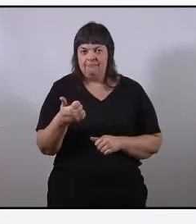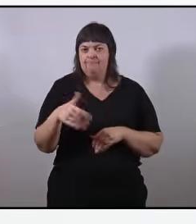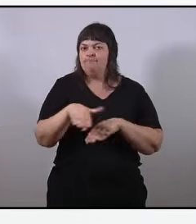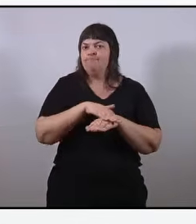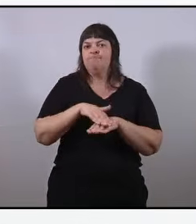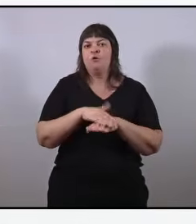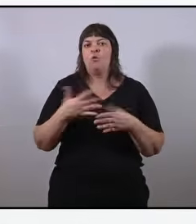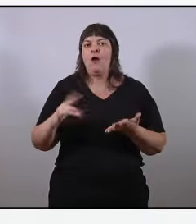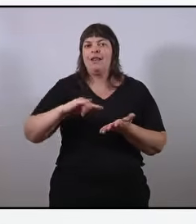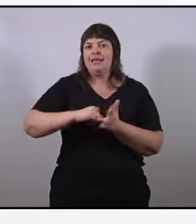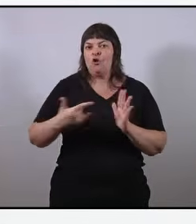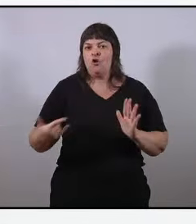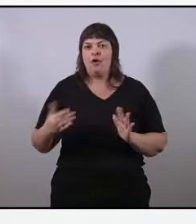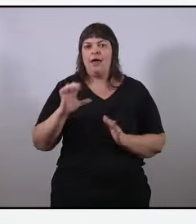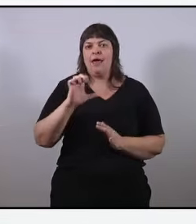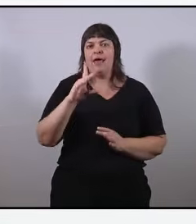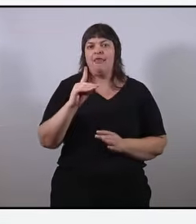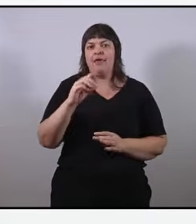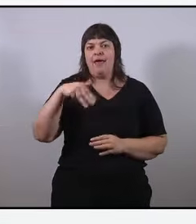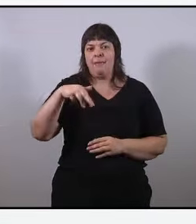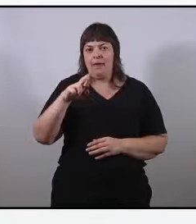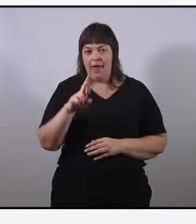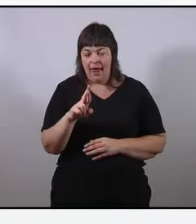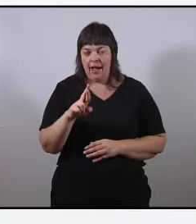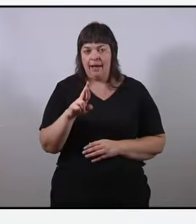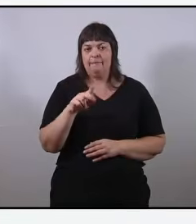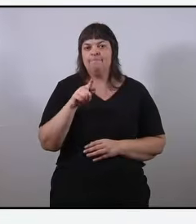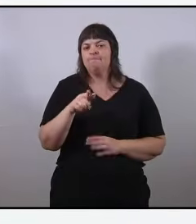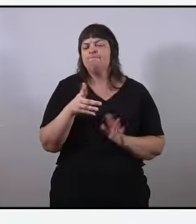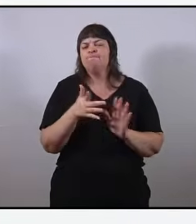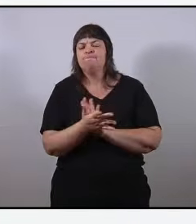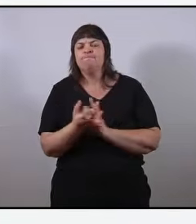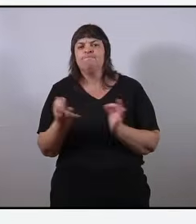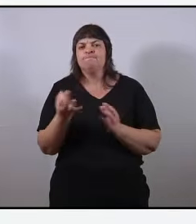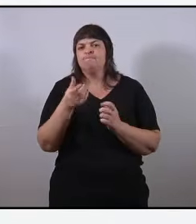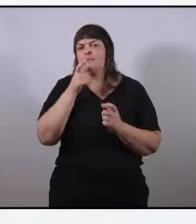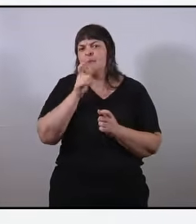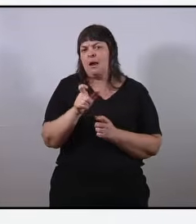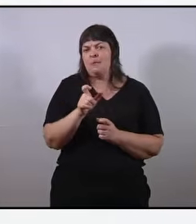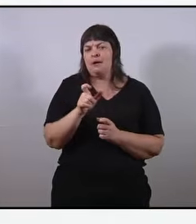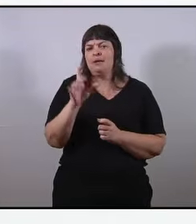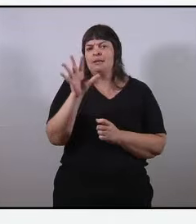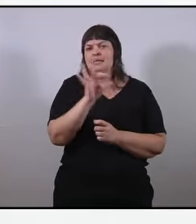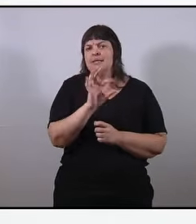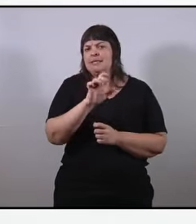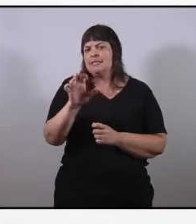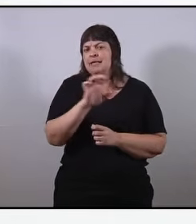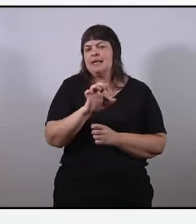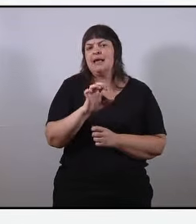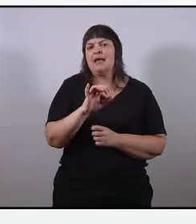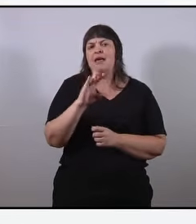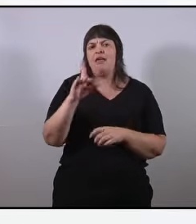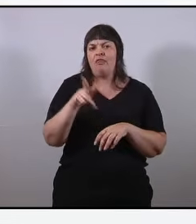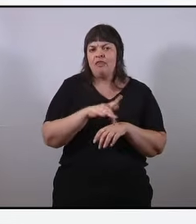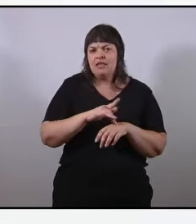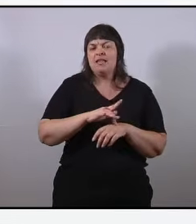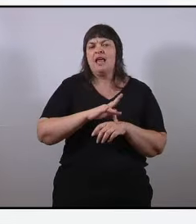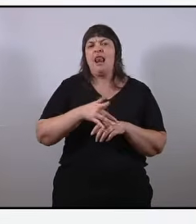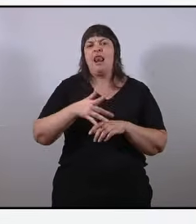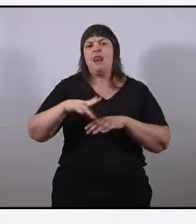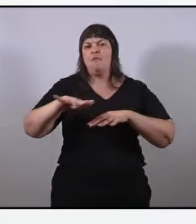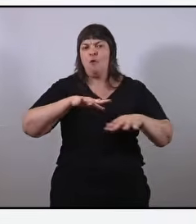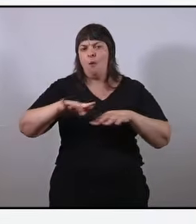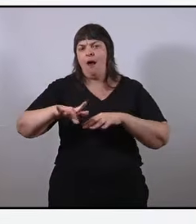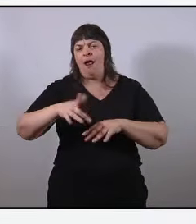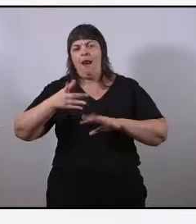la tecnología EDMR que hace referencia a las siglas en inglés de Digital Mobile